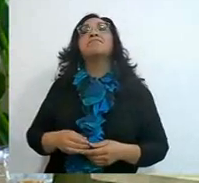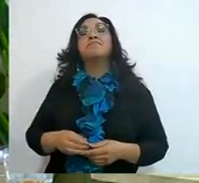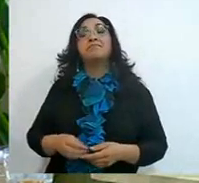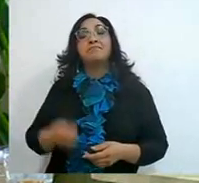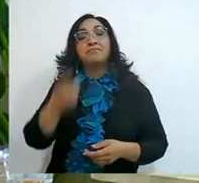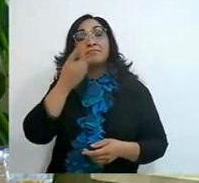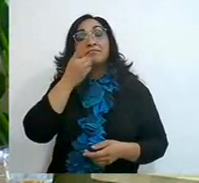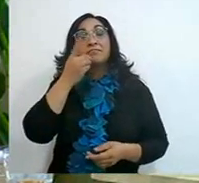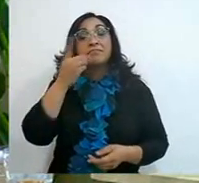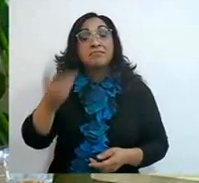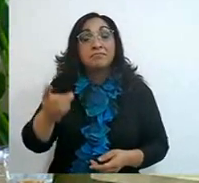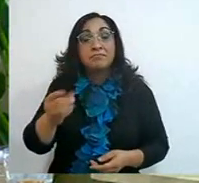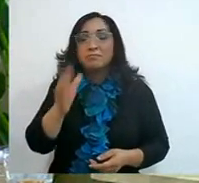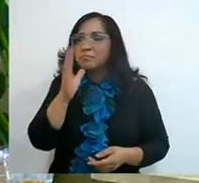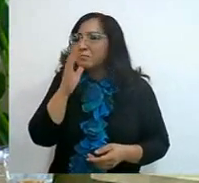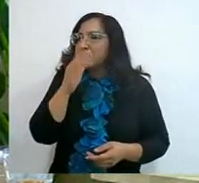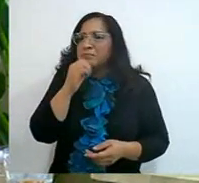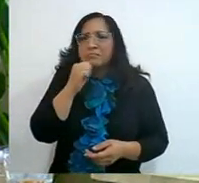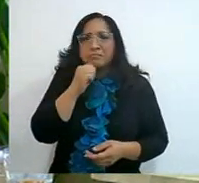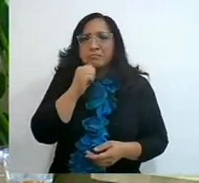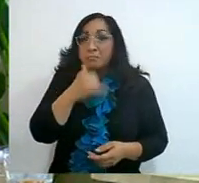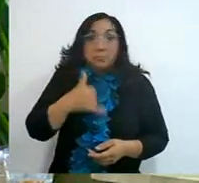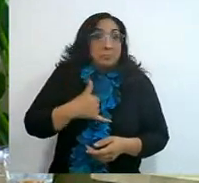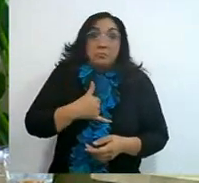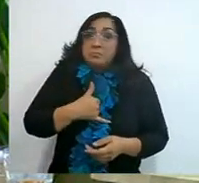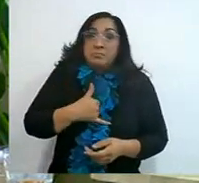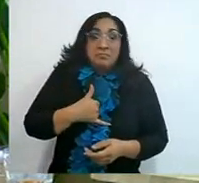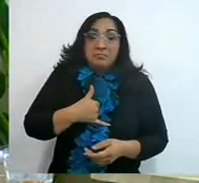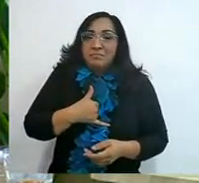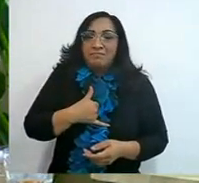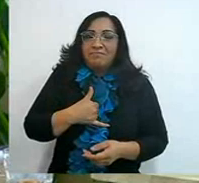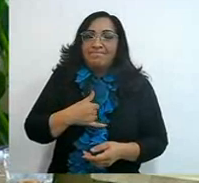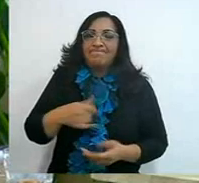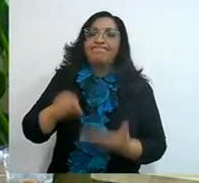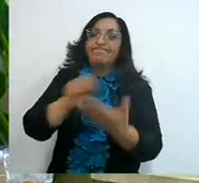Y le van a, usted no va a poder decir, no, yo no, aquí está.